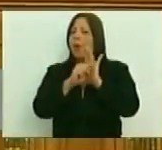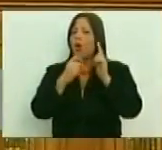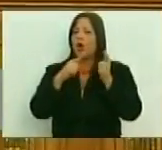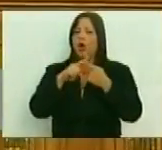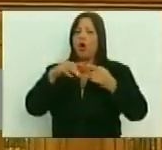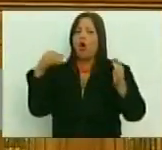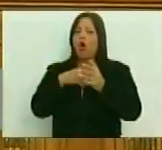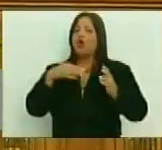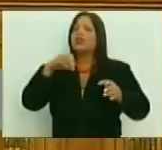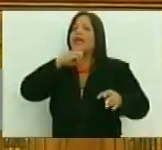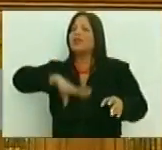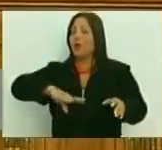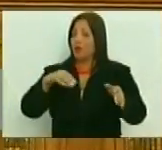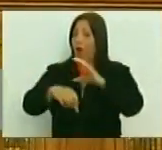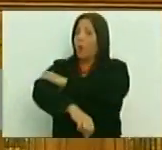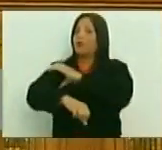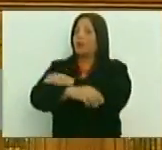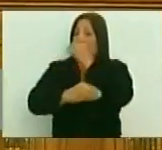contra nuestra historia.